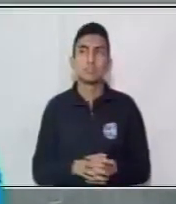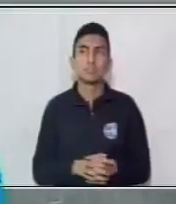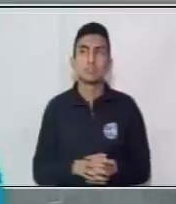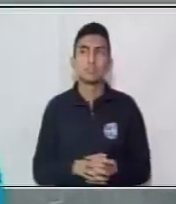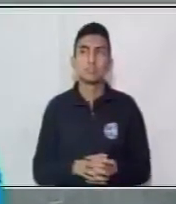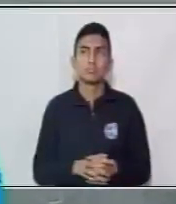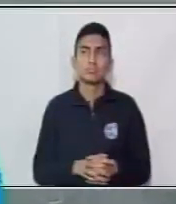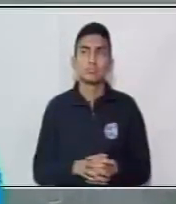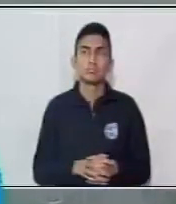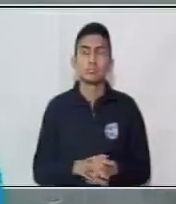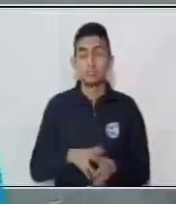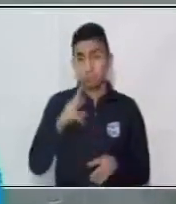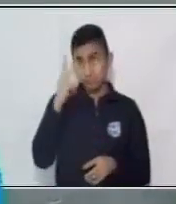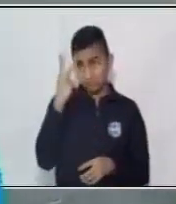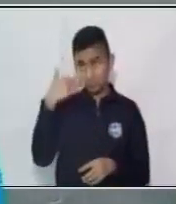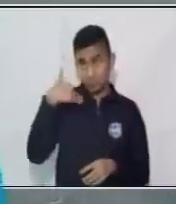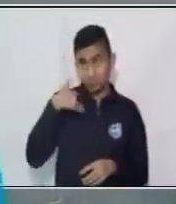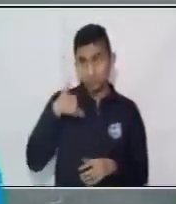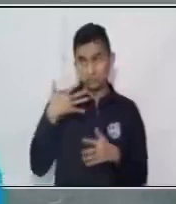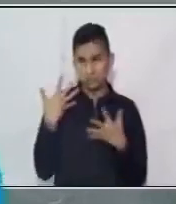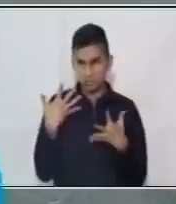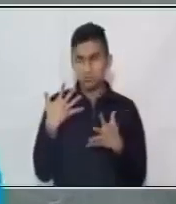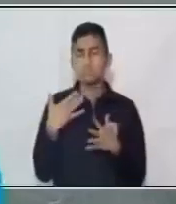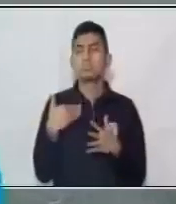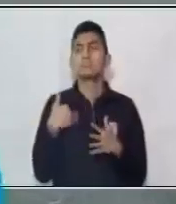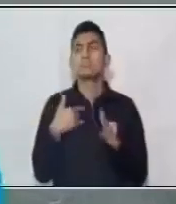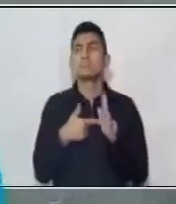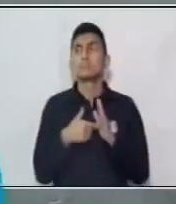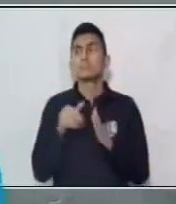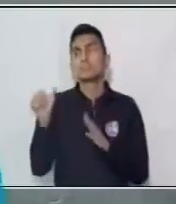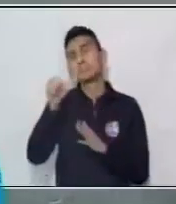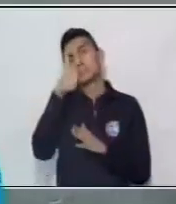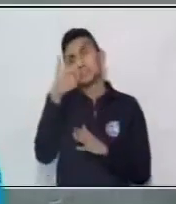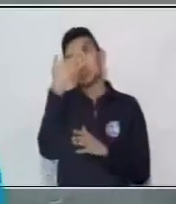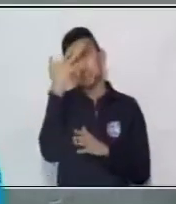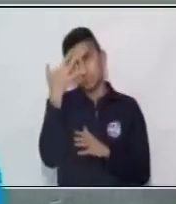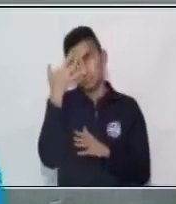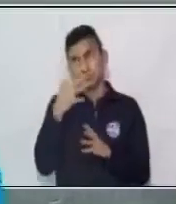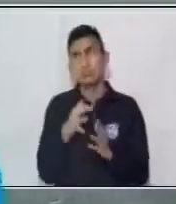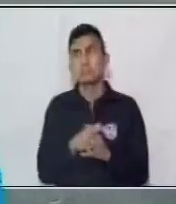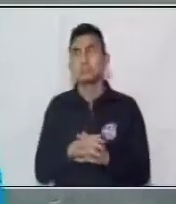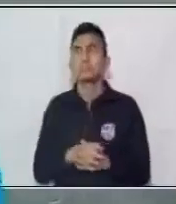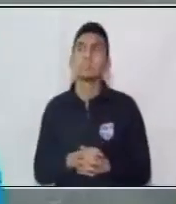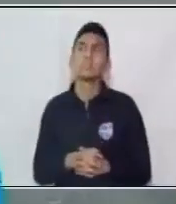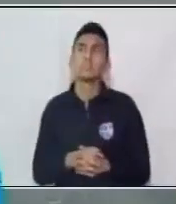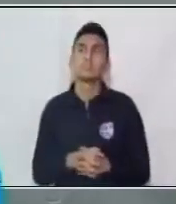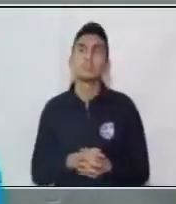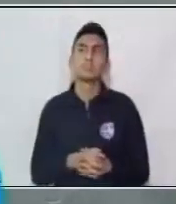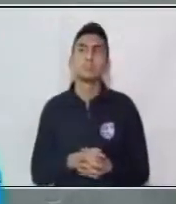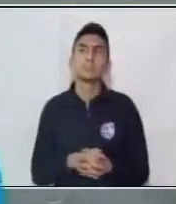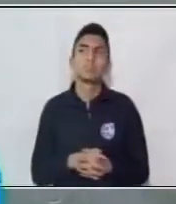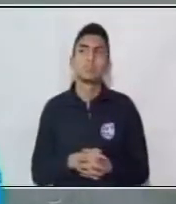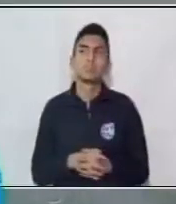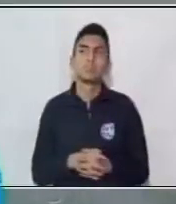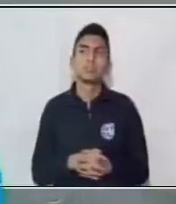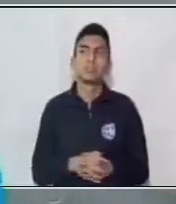ejemplo, yo tomé otros tres dígitos. Y tomé el